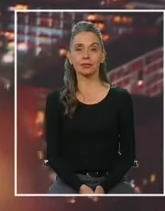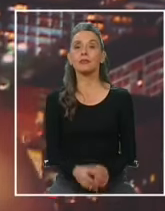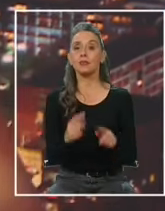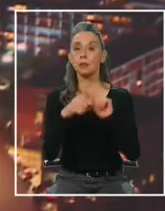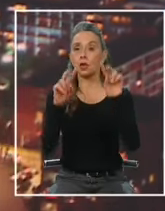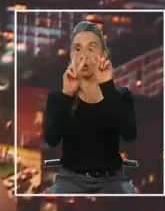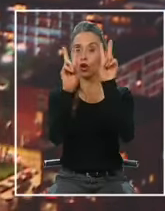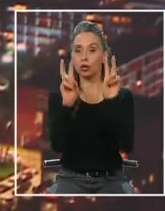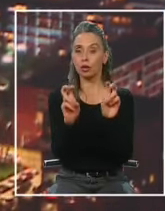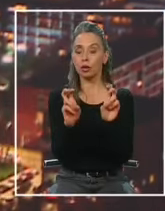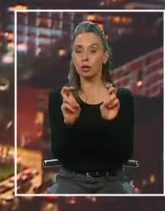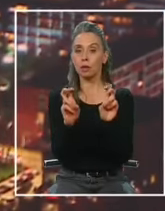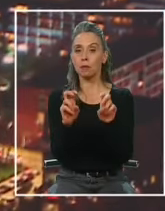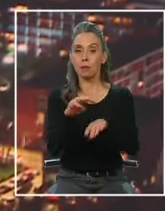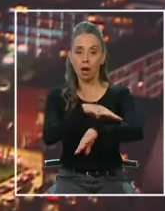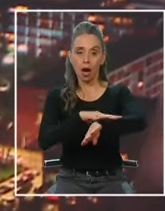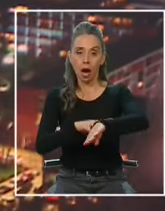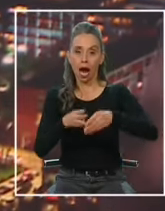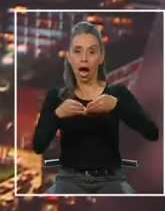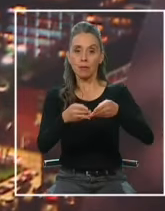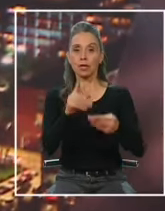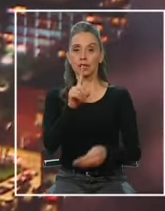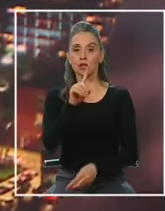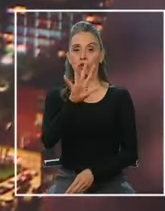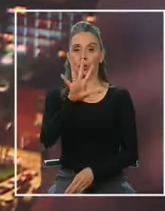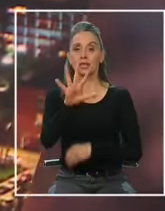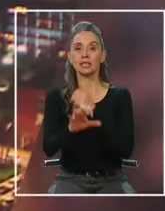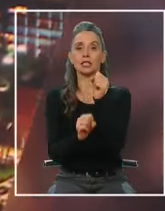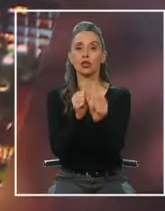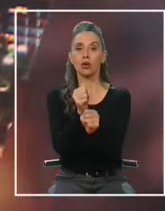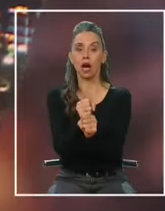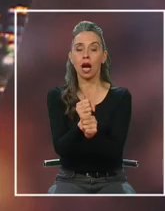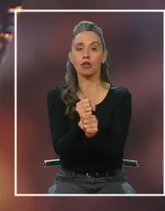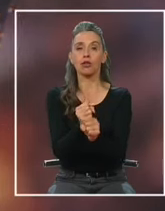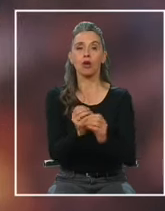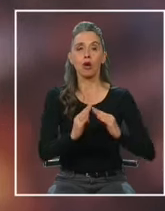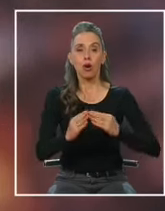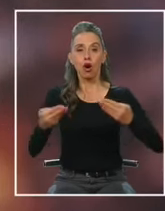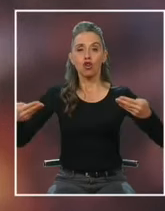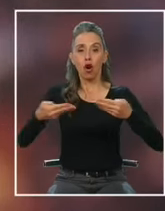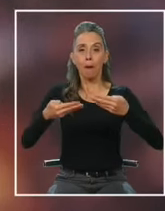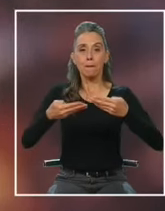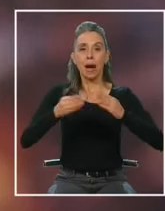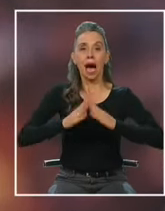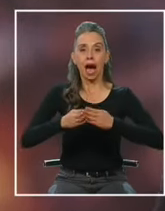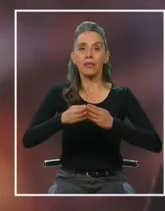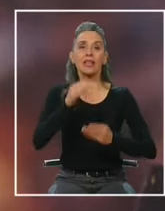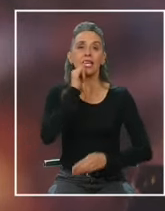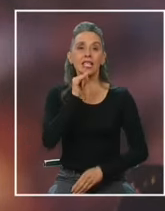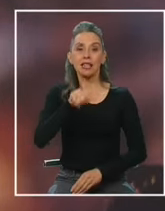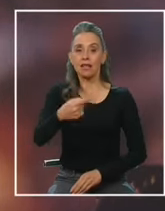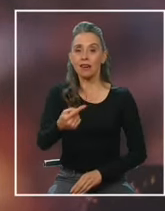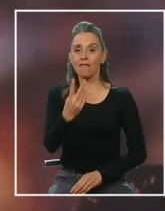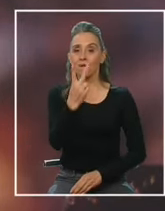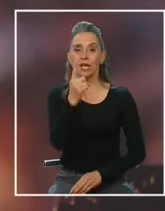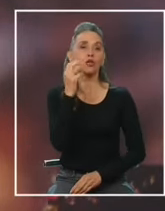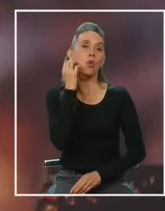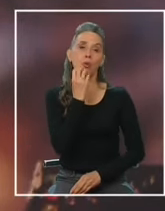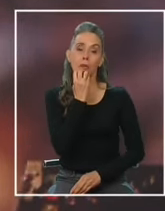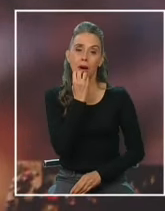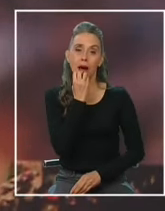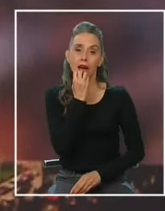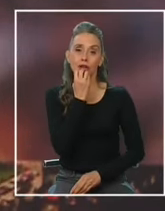Vamos a otro tema ahora. La Armada conmemora los 145 años del combate naval de Iquique este próximo 21 de mayo. Y